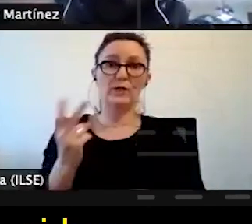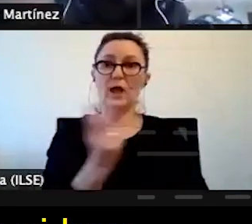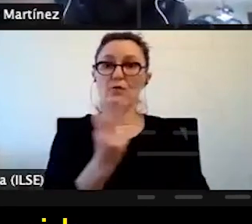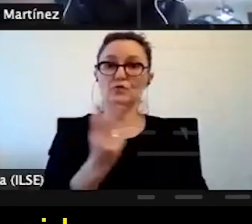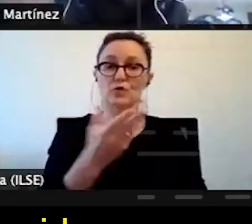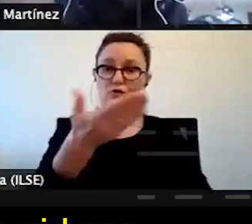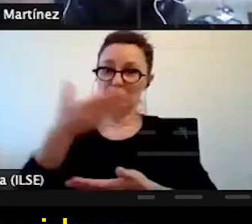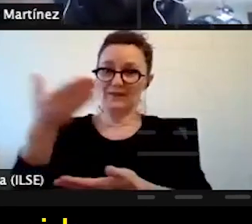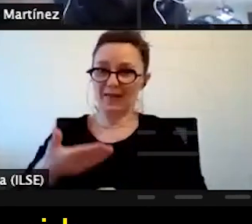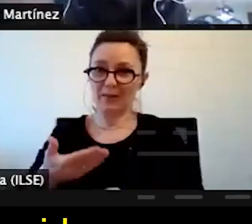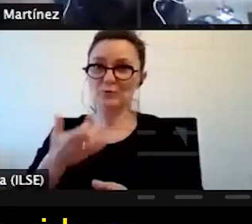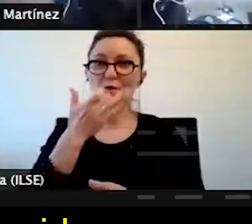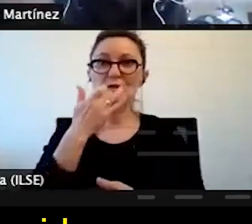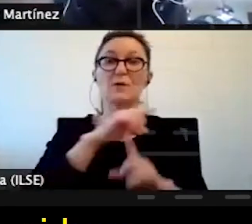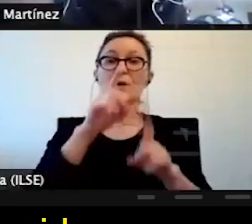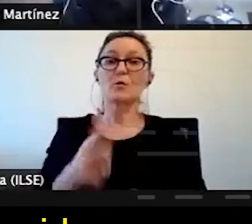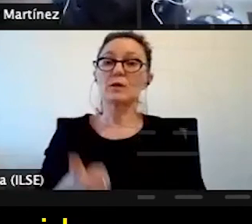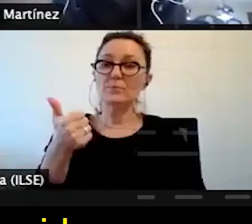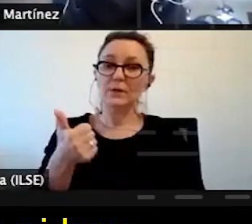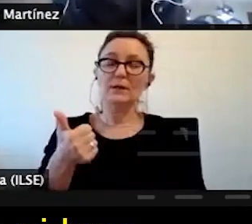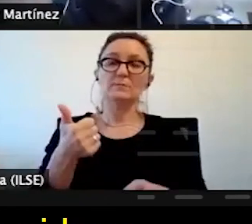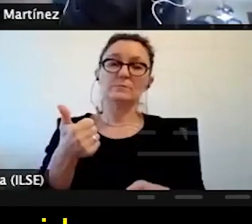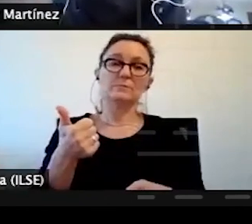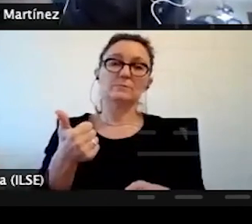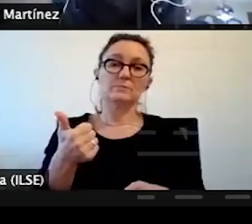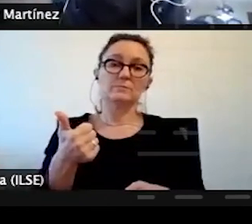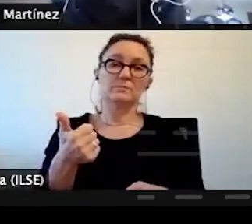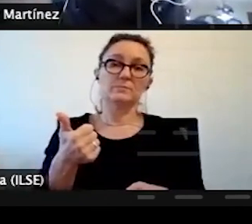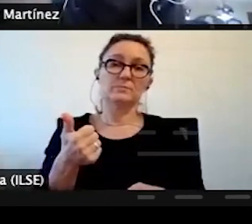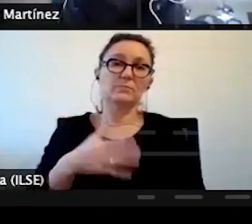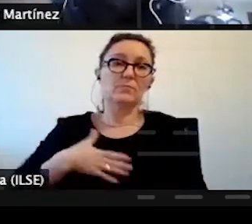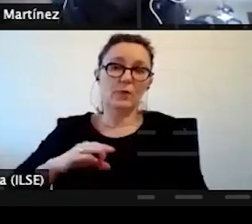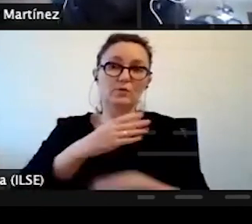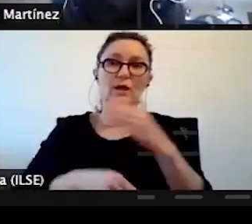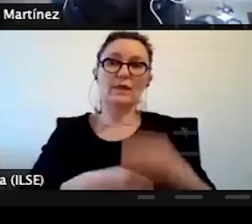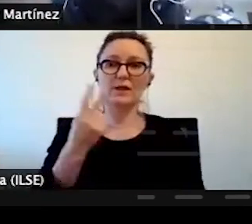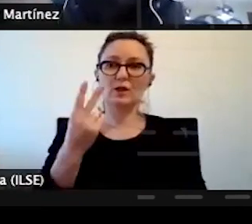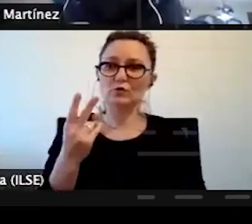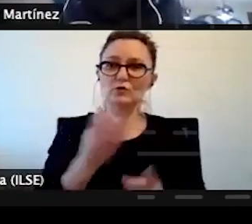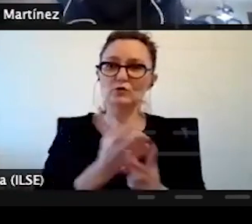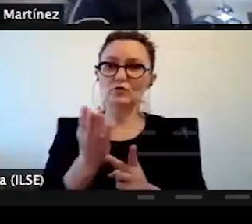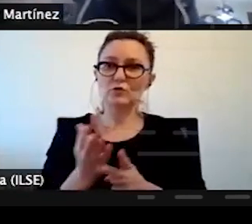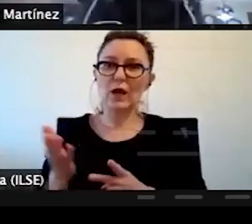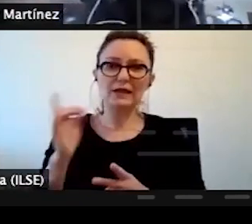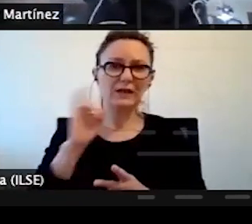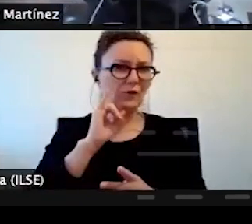hay alguna pregunta, pues vamos a aceptar un par de ellas. Se oye un ruido ambiente, no